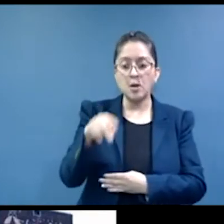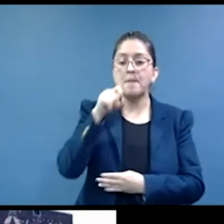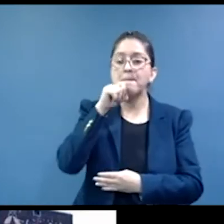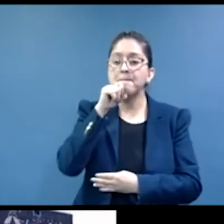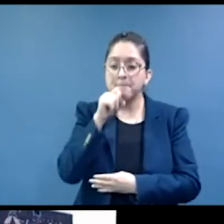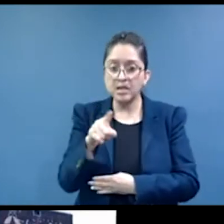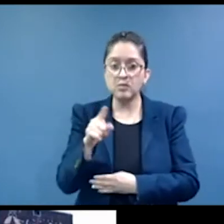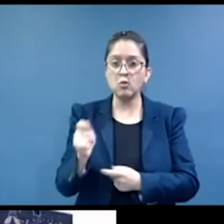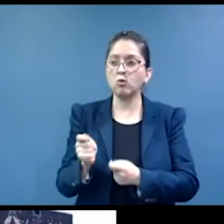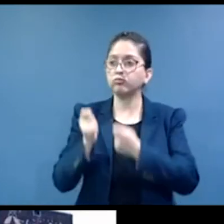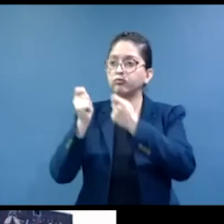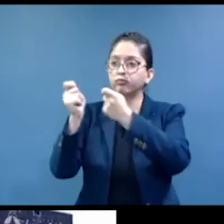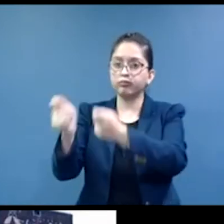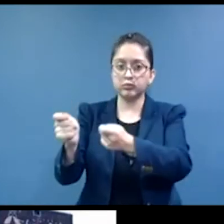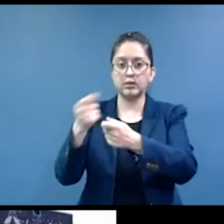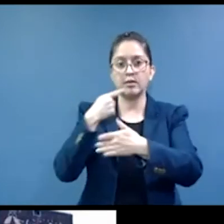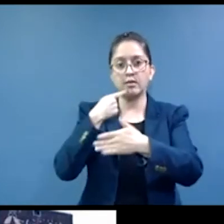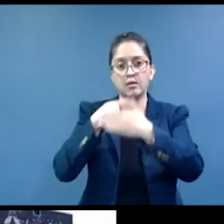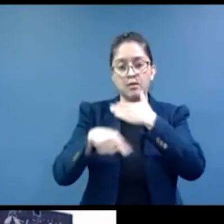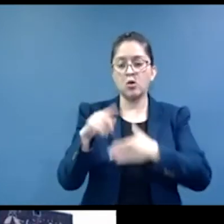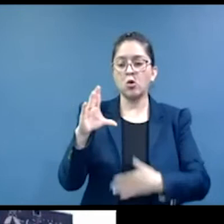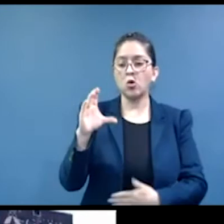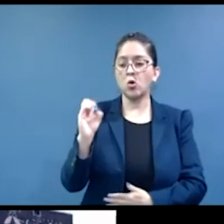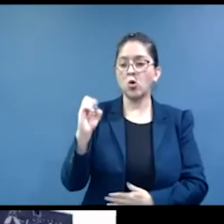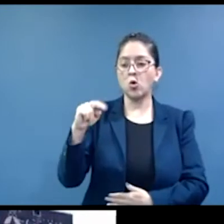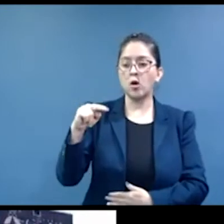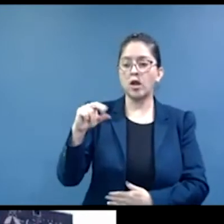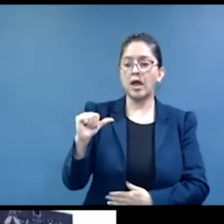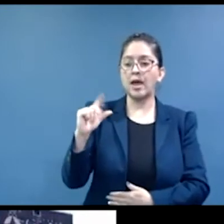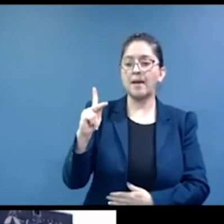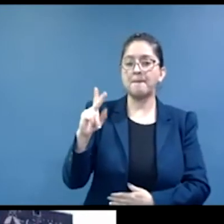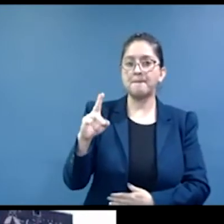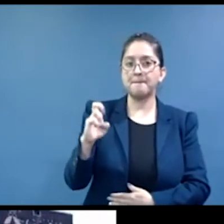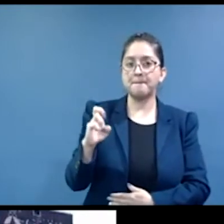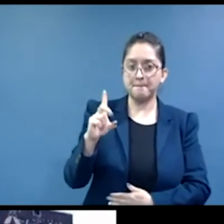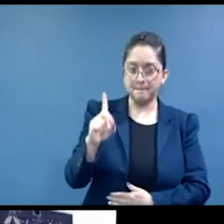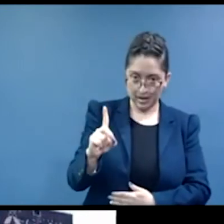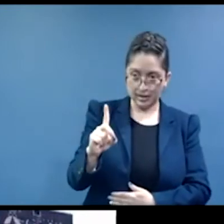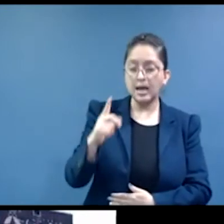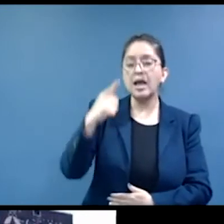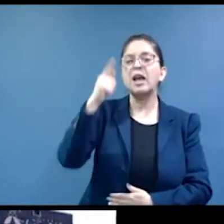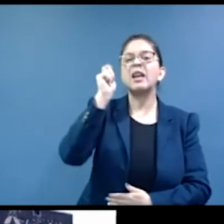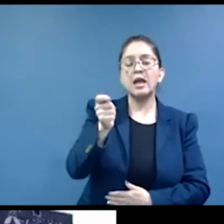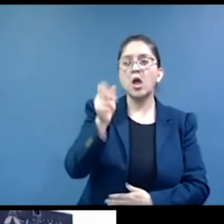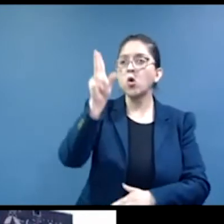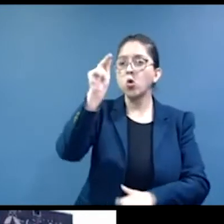Efectivamente, ambas instancias resuelven en contra de los criterios del Centro Médico 20 de Noviembre.